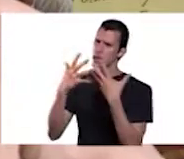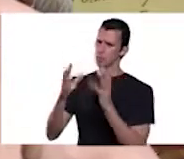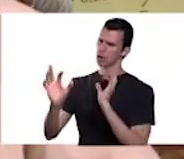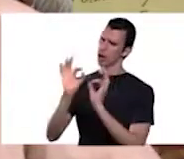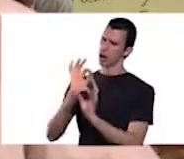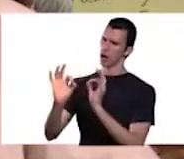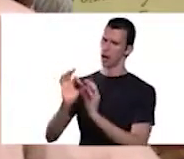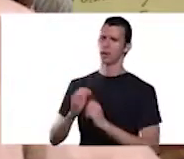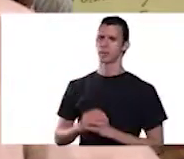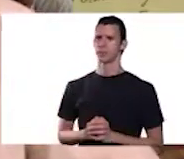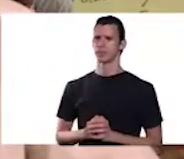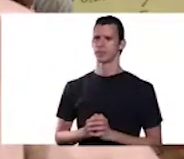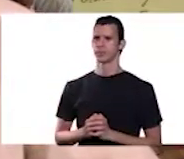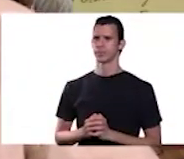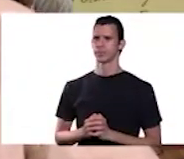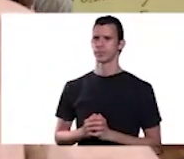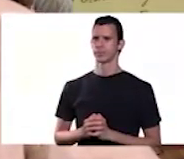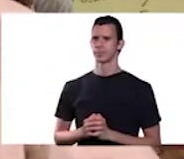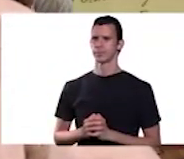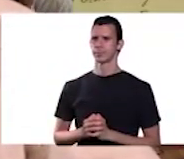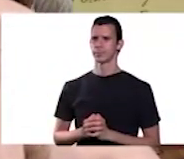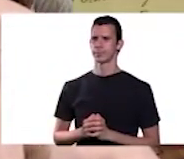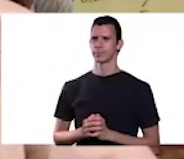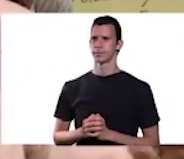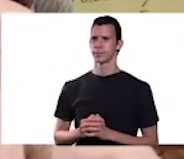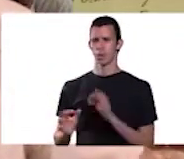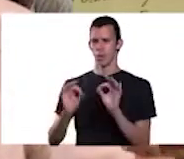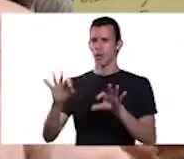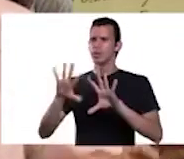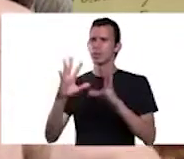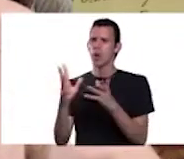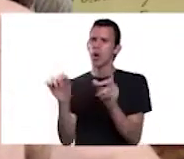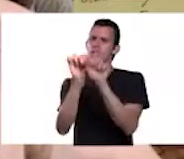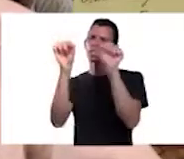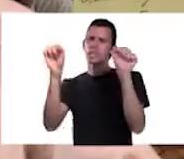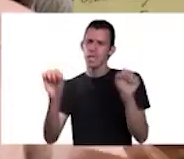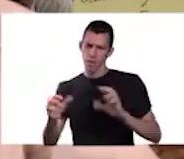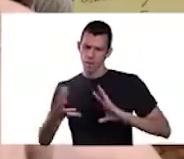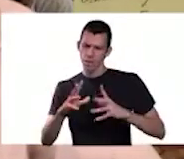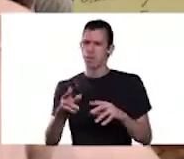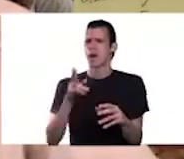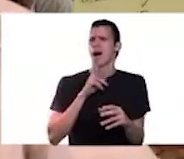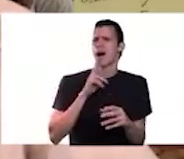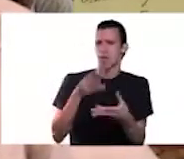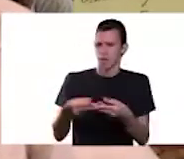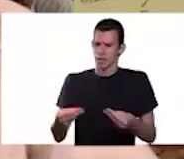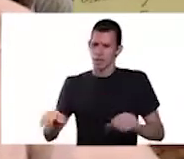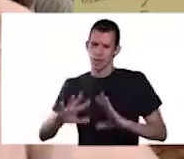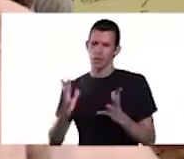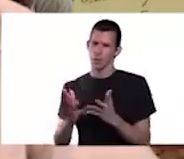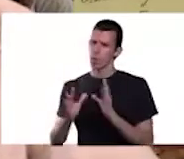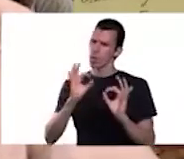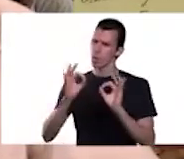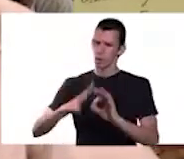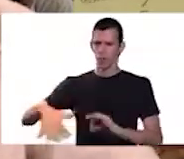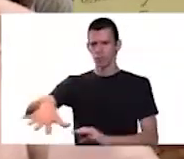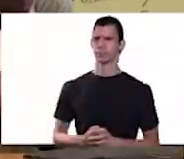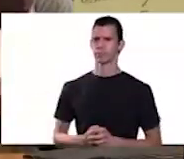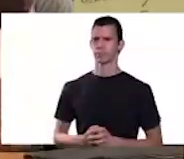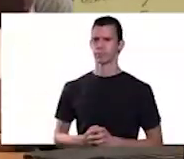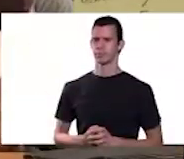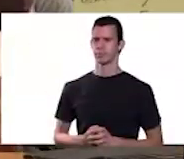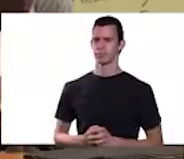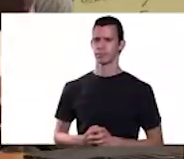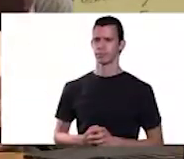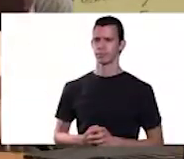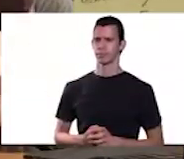tierra, para proteger las esferas terrestres que forman parte de un sistema el cual tenemos que cuidar todos.